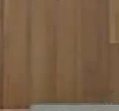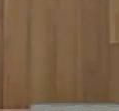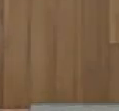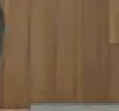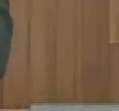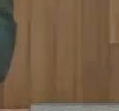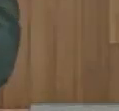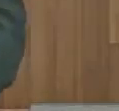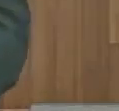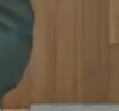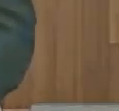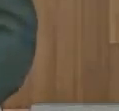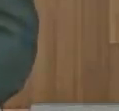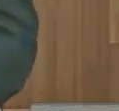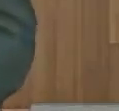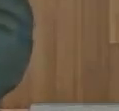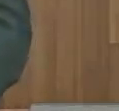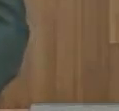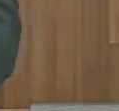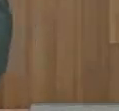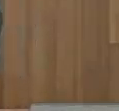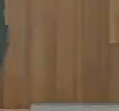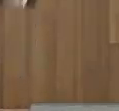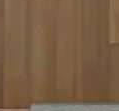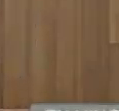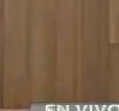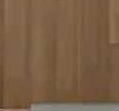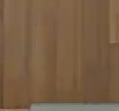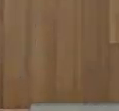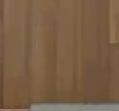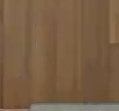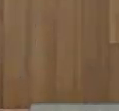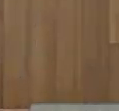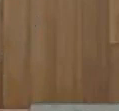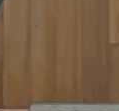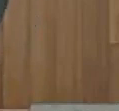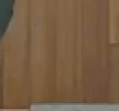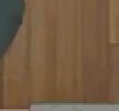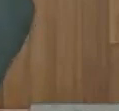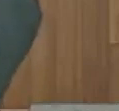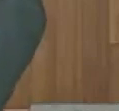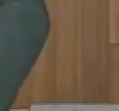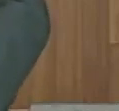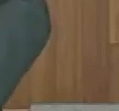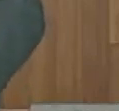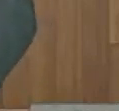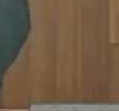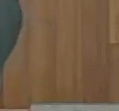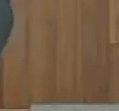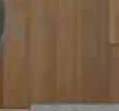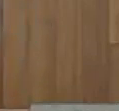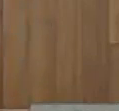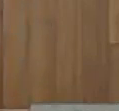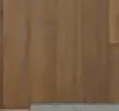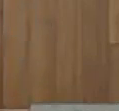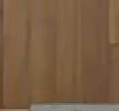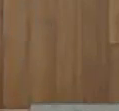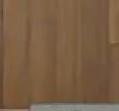después de la pérdida de la Primera y la Segunda República tiene su génesis en esta tierra, ¿verdad, Belardo